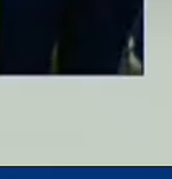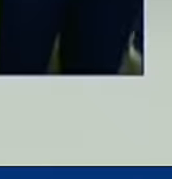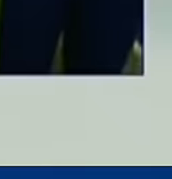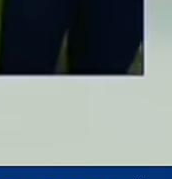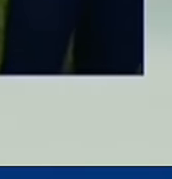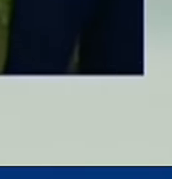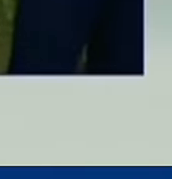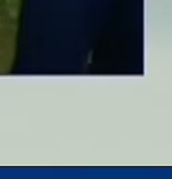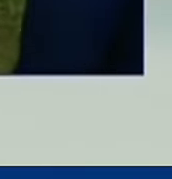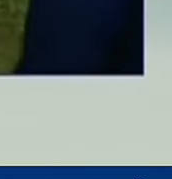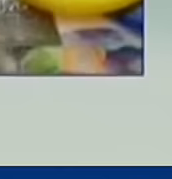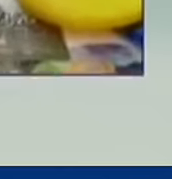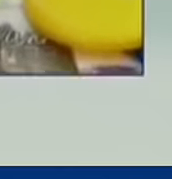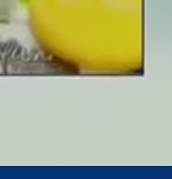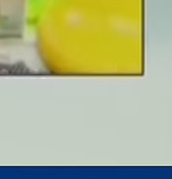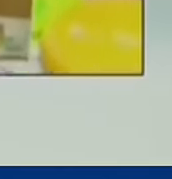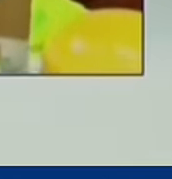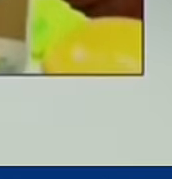Yo les voy a dar un secreto.